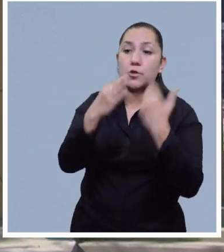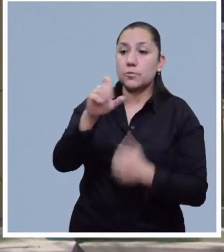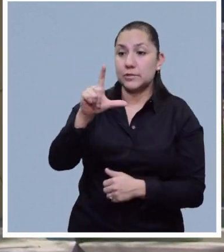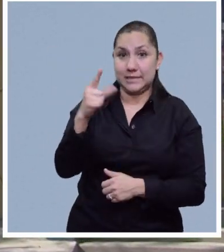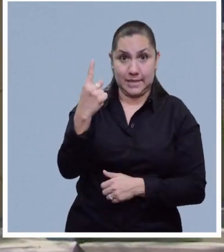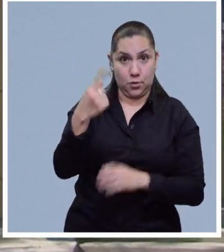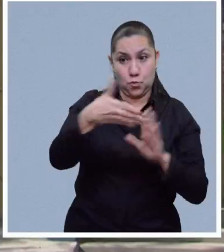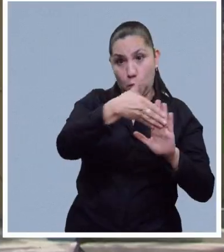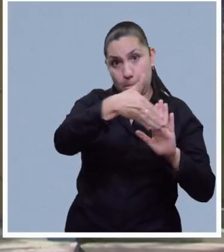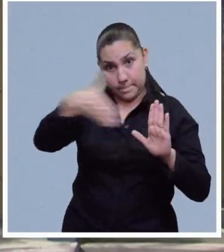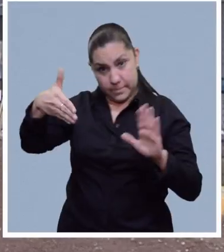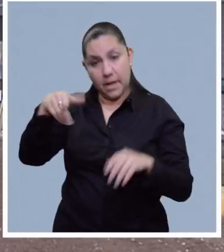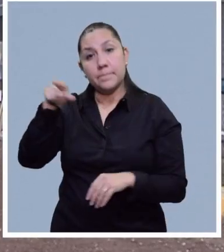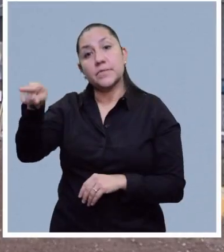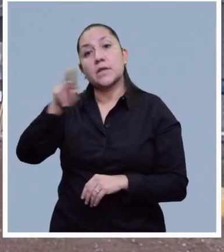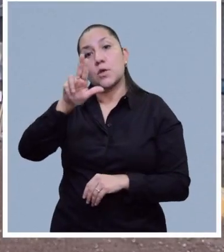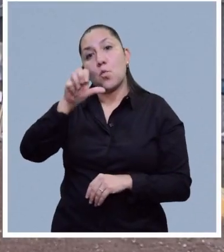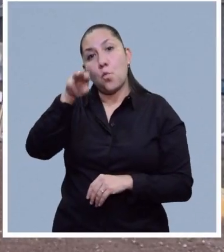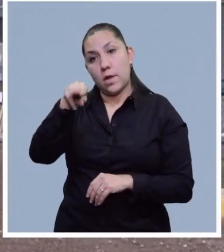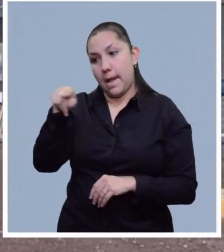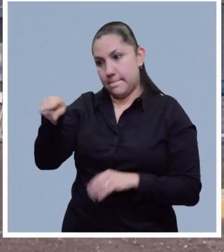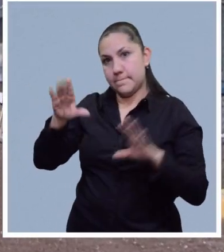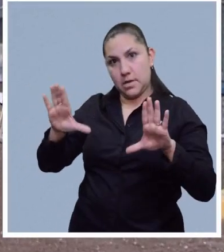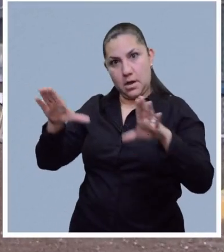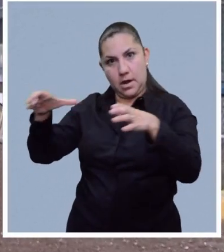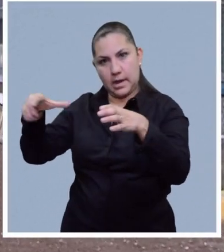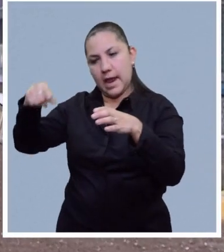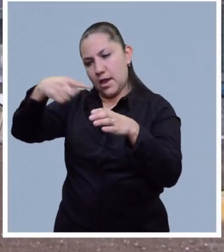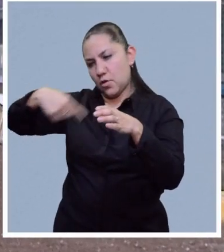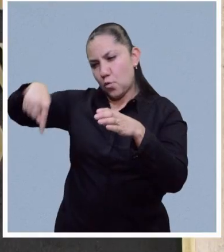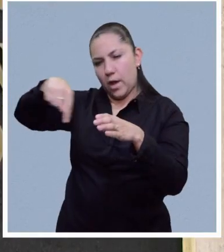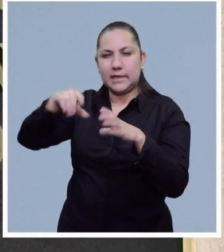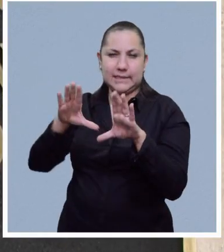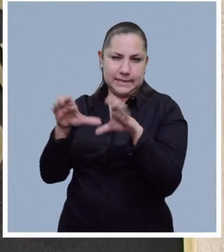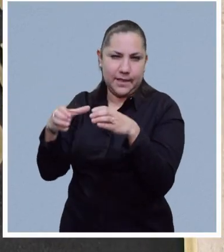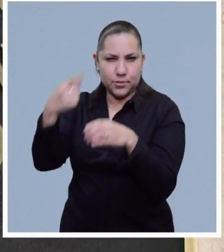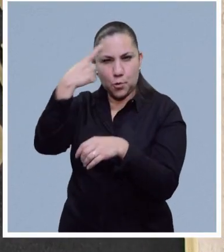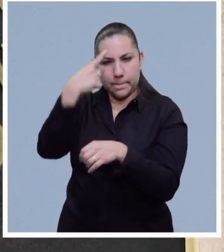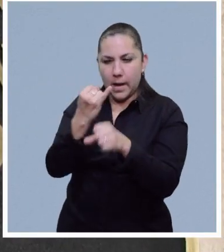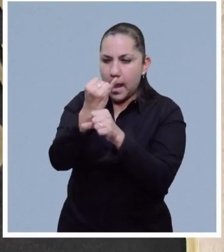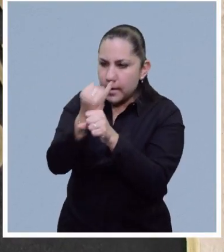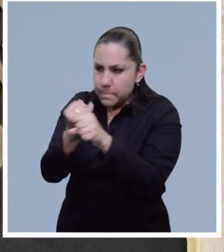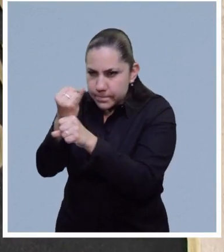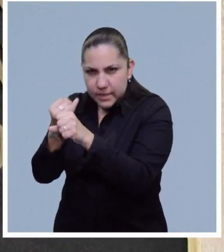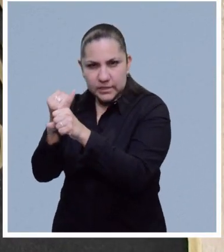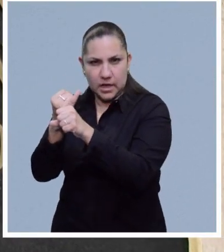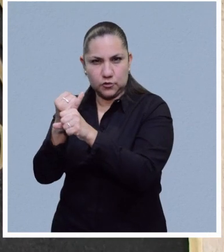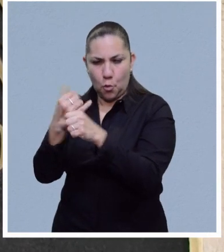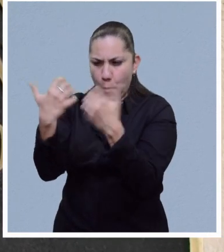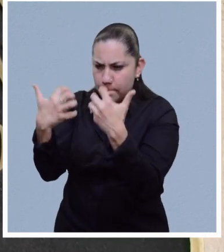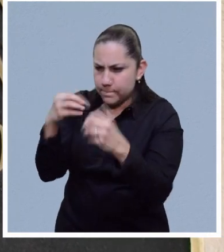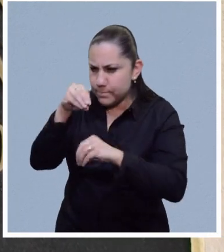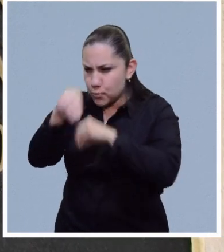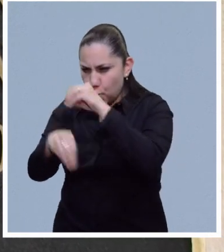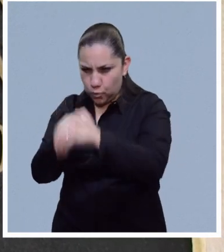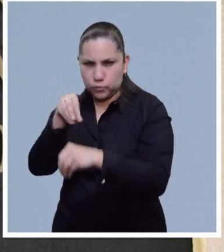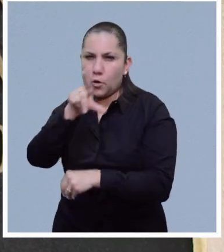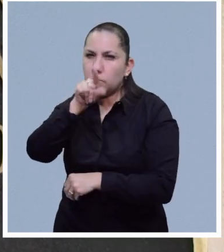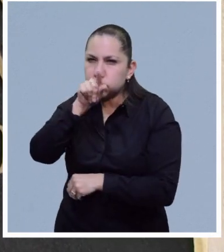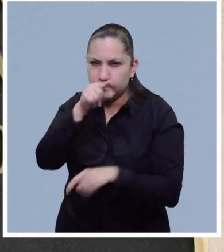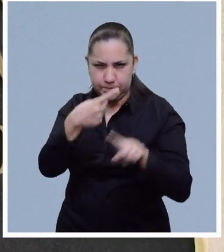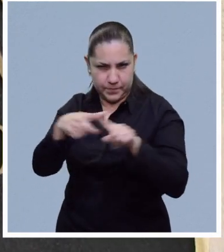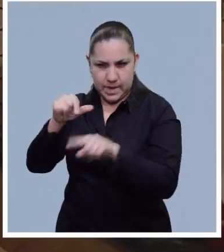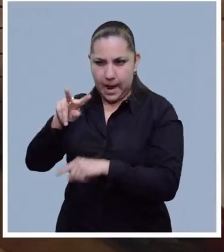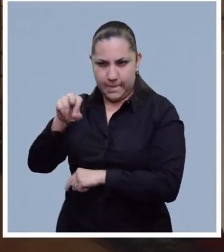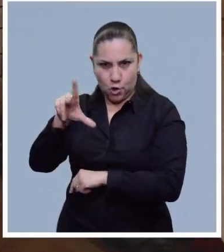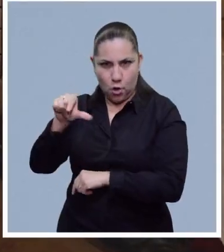Desde 1971, la UNAM cuenta con una granja experimental ubicada en el Centro de Enseñanza, Investigación y Extensión de Producción